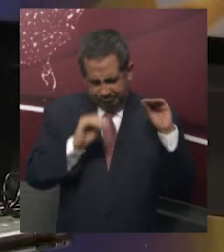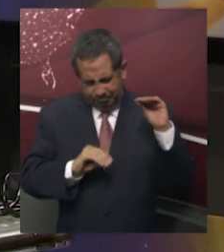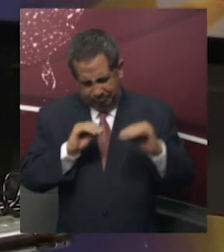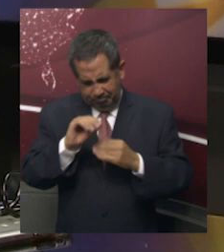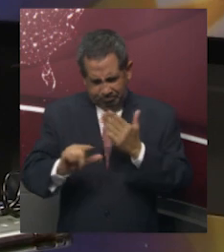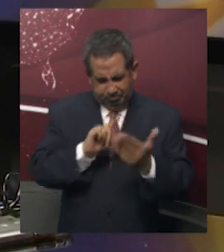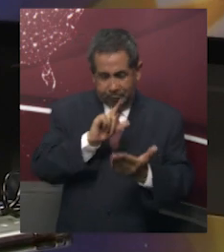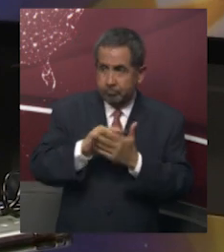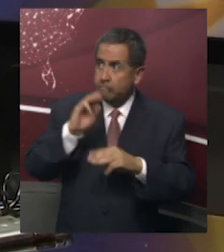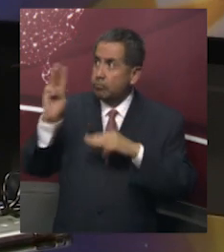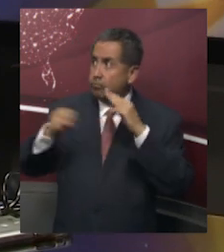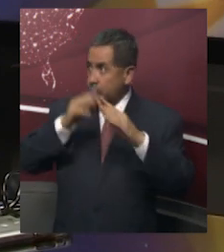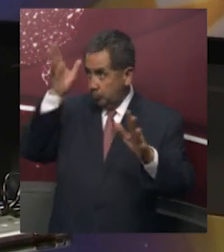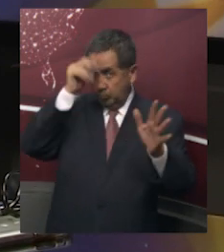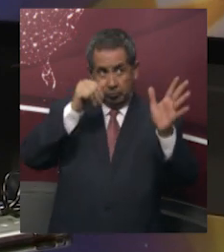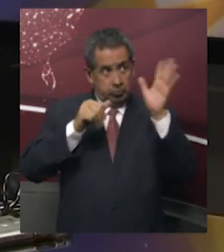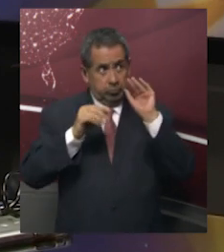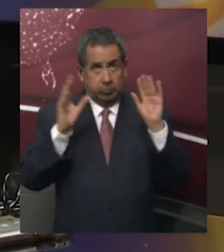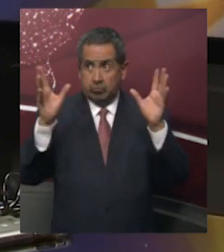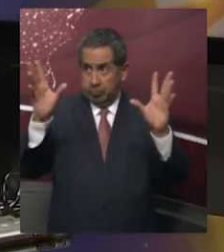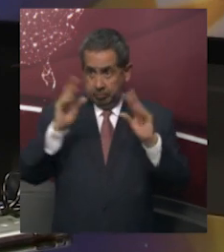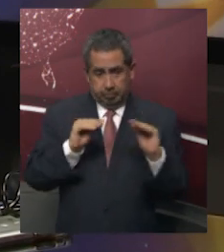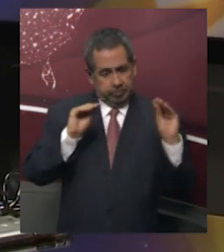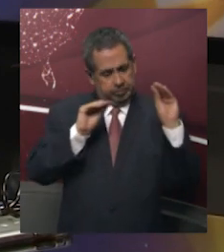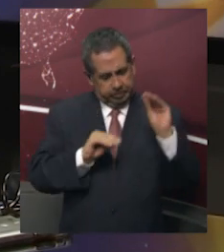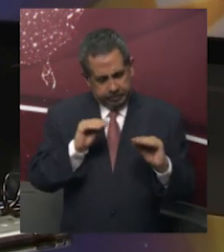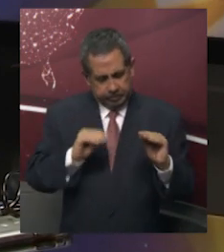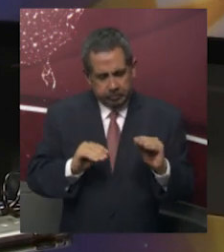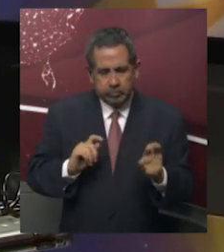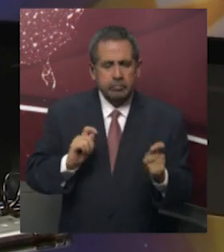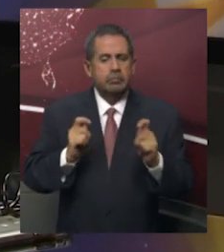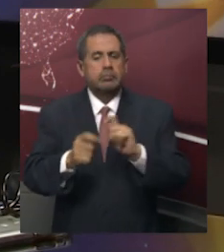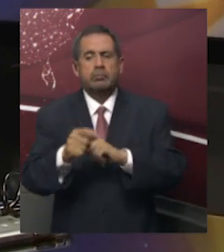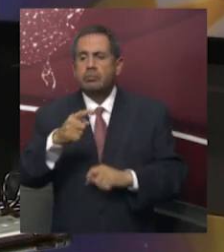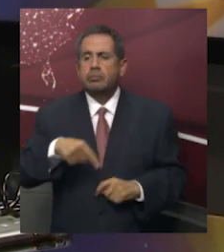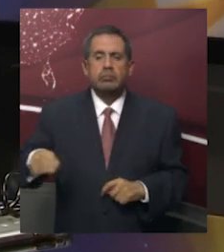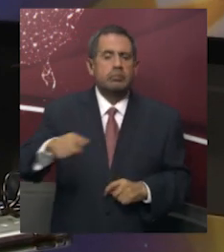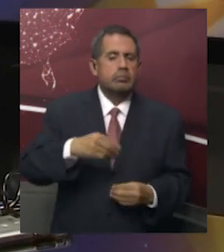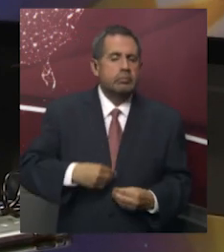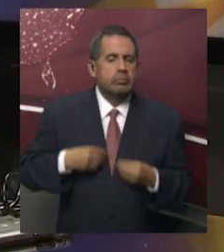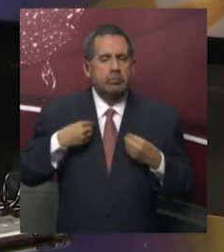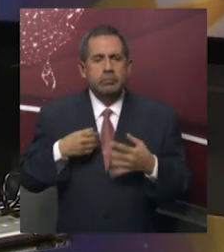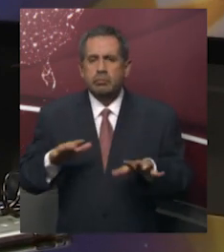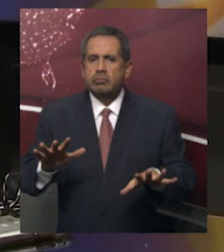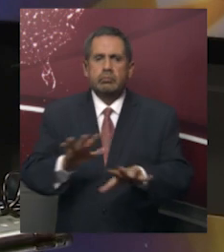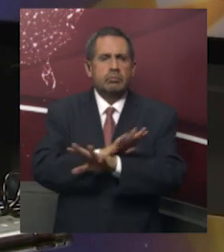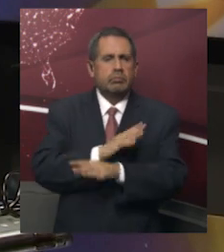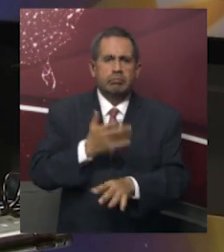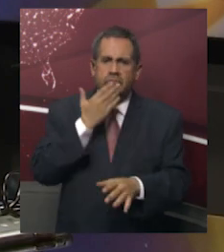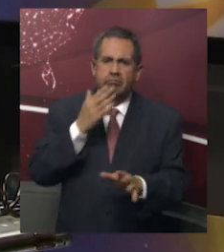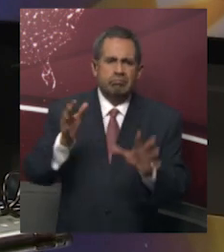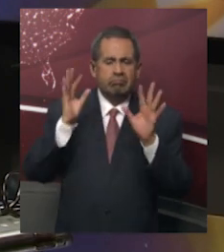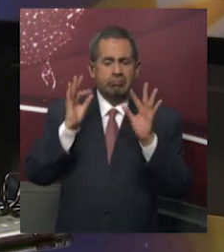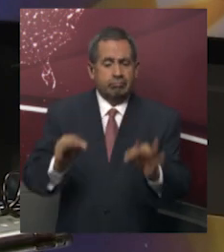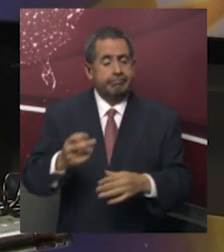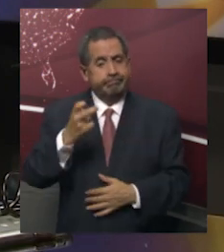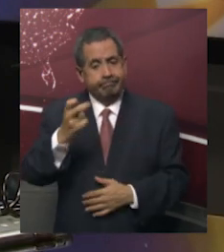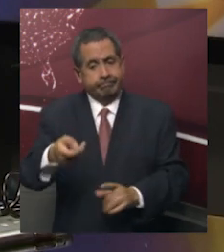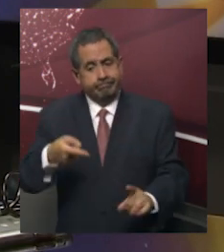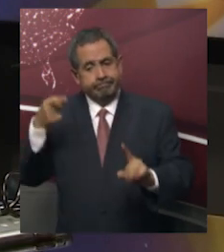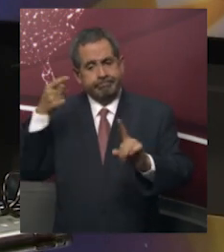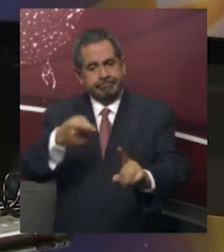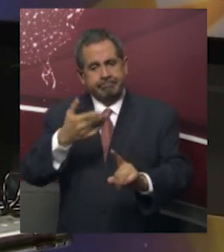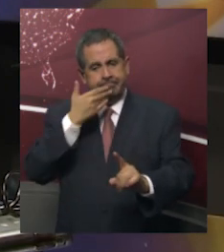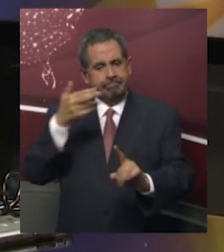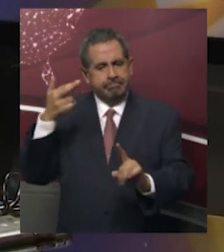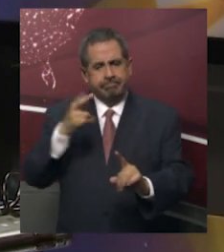acuerdos globales en las realidades locales, la vida de la gente a la que nos debemos cambia. Y ese es el resultado